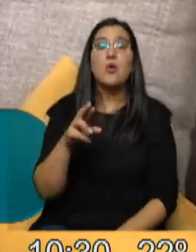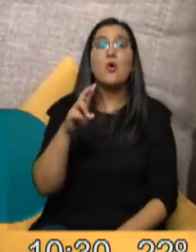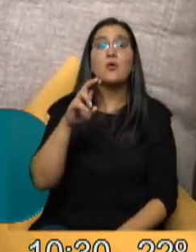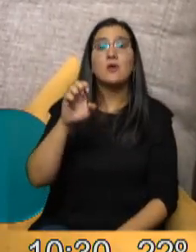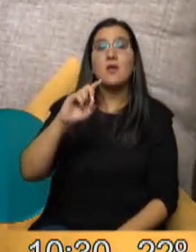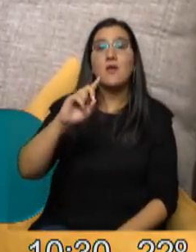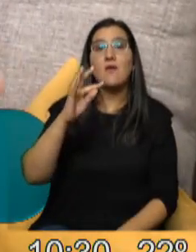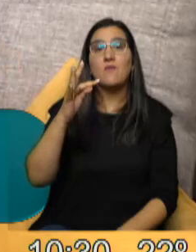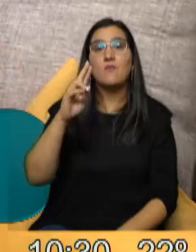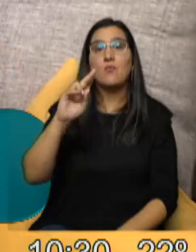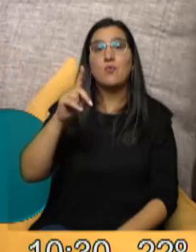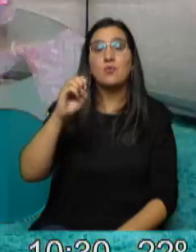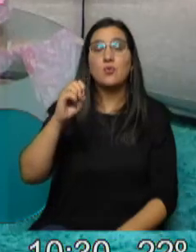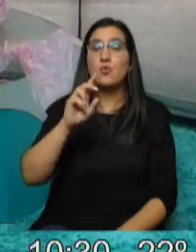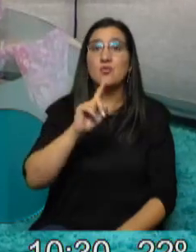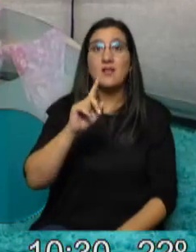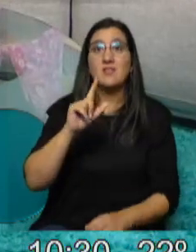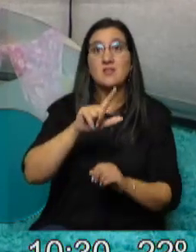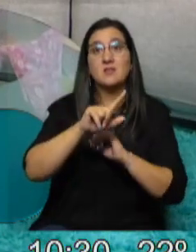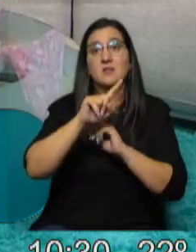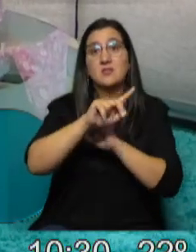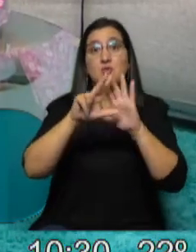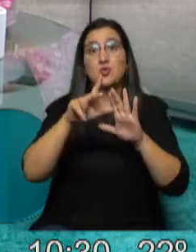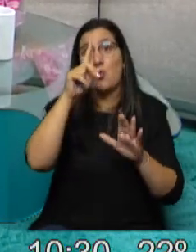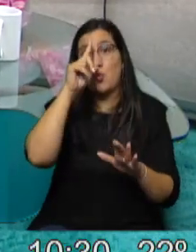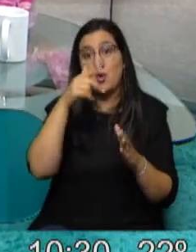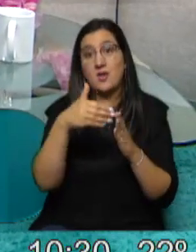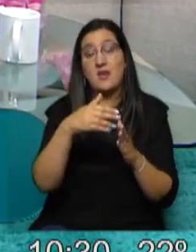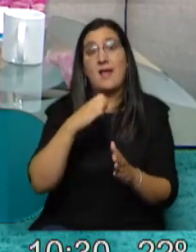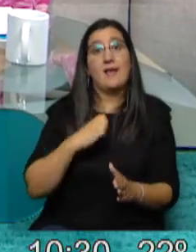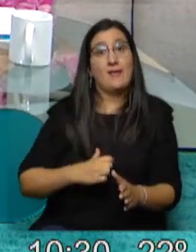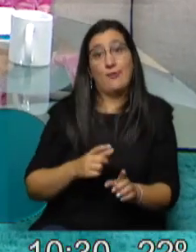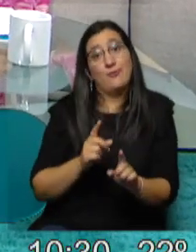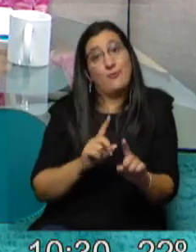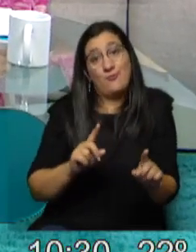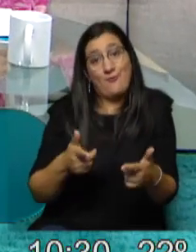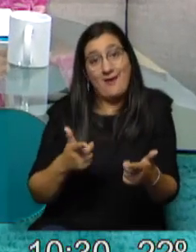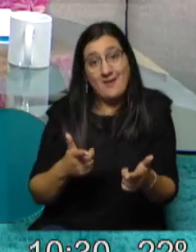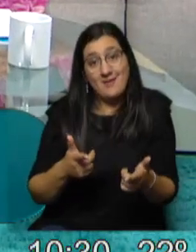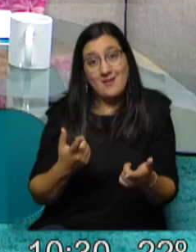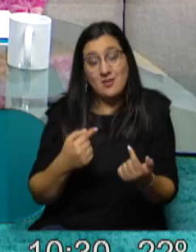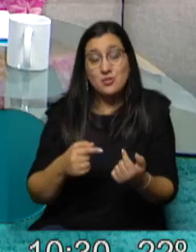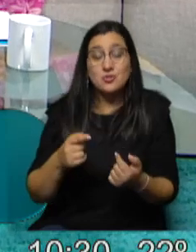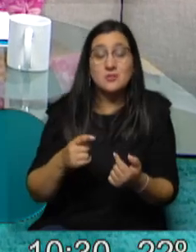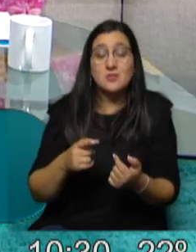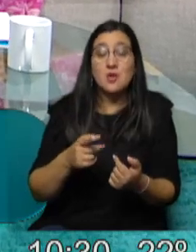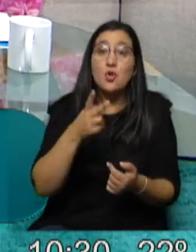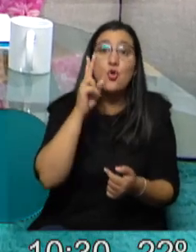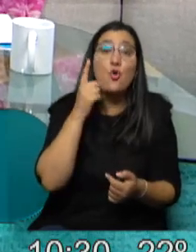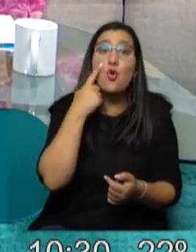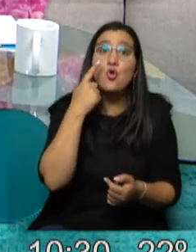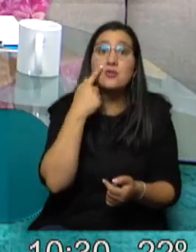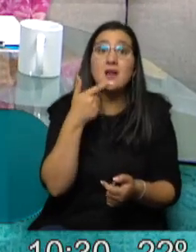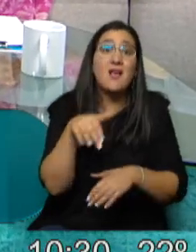mucho menos como para que vean distintos estímulos y demás. Están donde más o menos pueden y ya se hace todo lo que se puede. Pero en realidad hay veces que y ahora se está haciendo bastante,